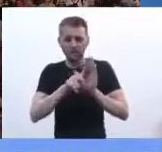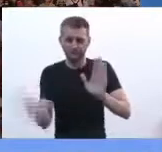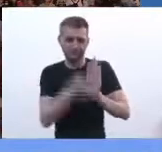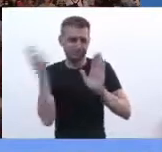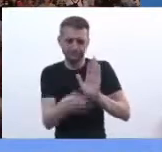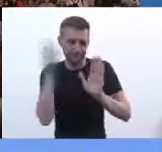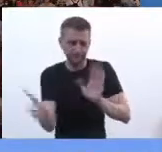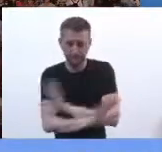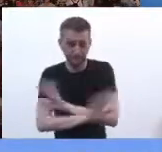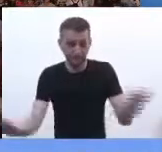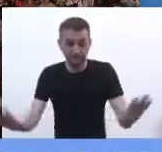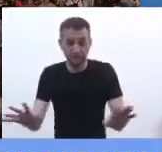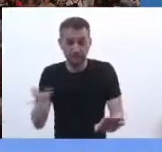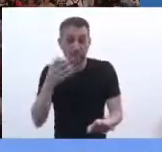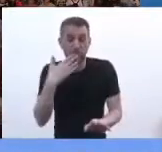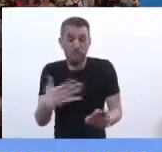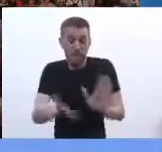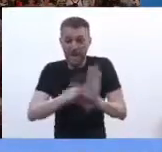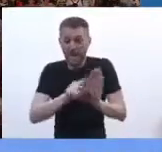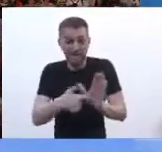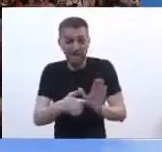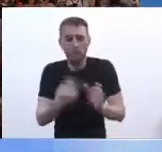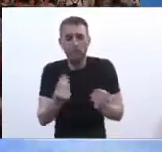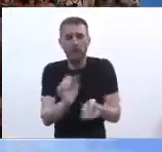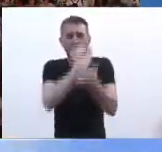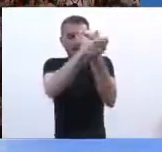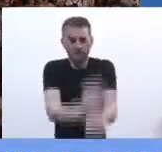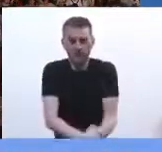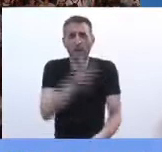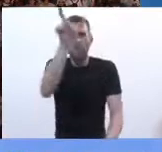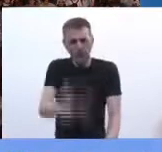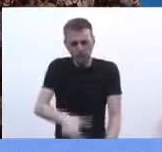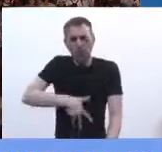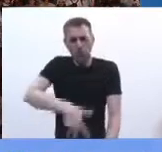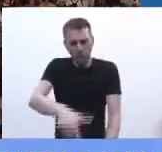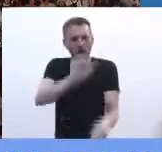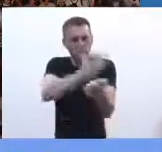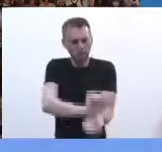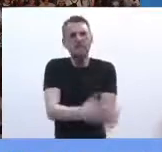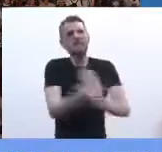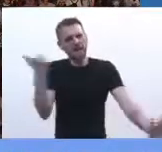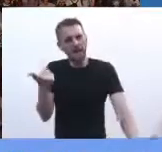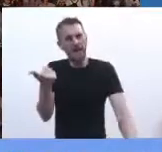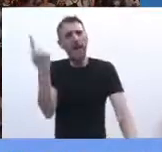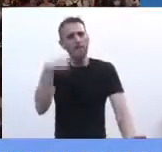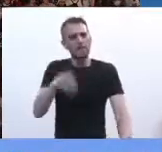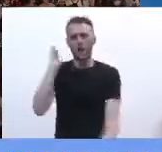muy pobre porque está despenalizando al ser gestante y penalizando